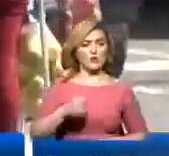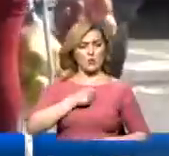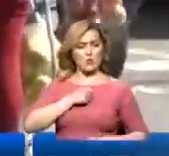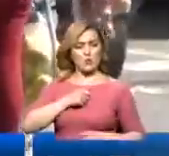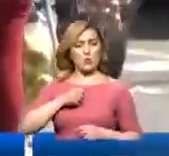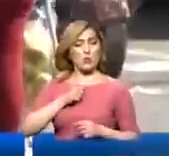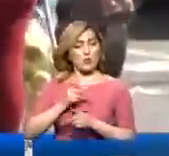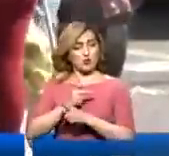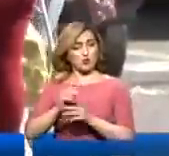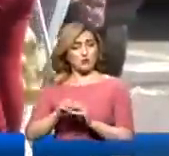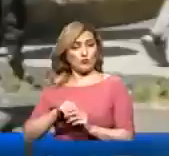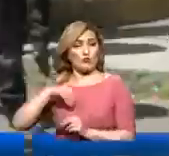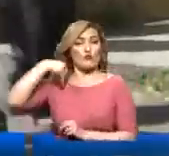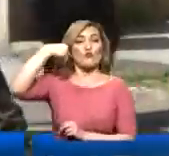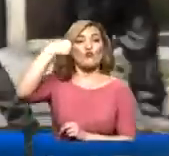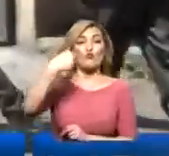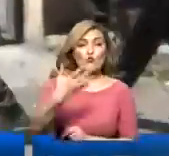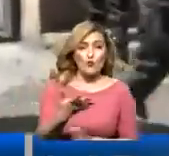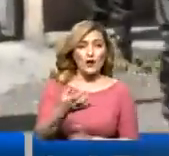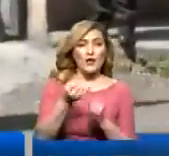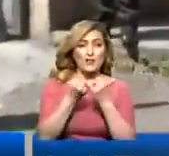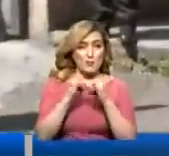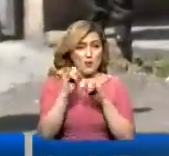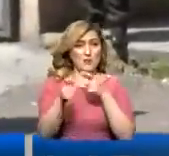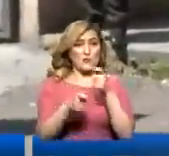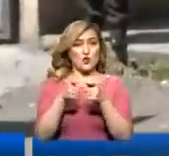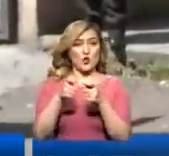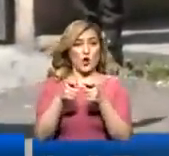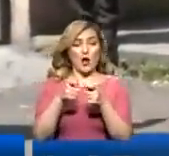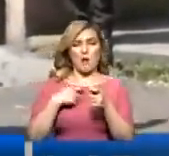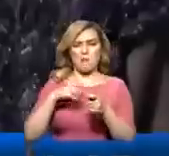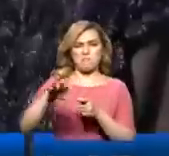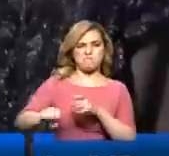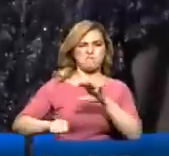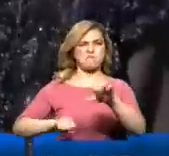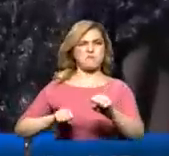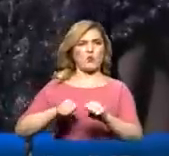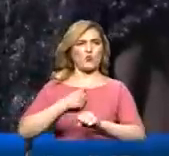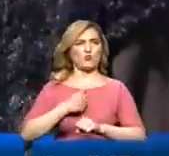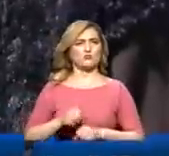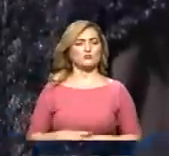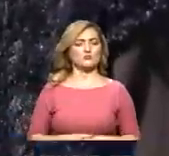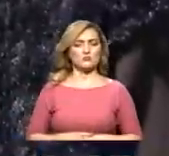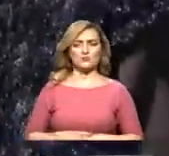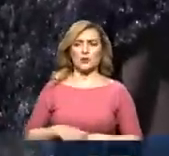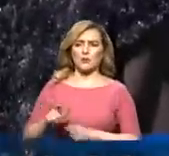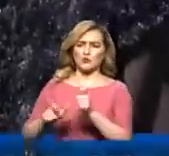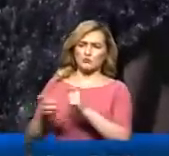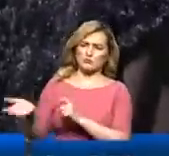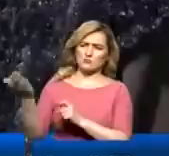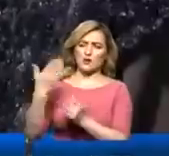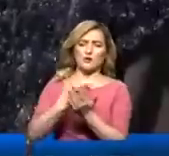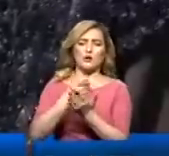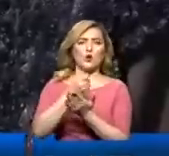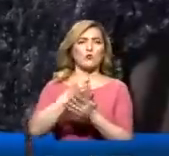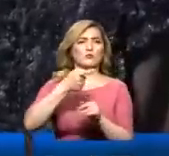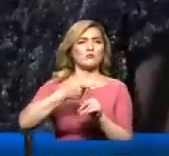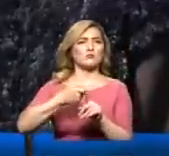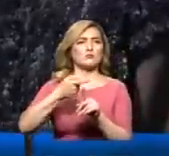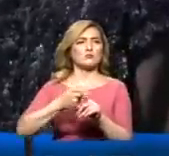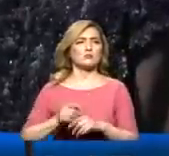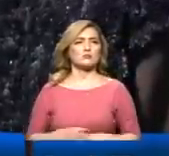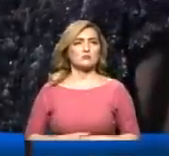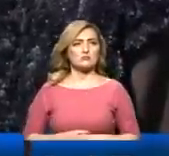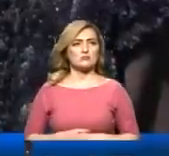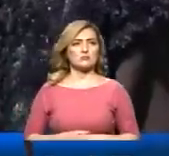sus productos porque los vendedores ambulantes les quitan las ventas. Que vengan a hacer las compras aquí en el mercado, que